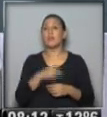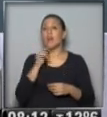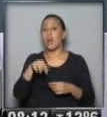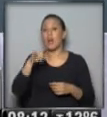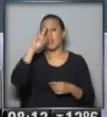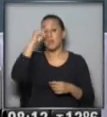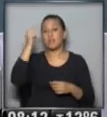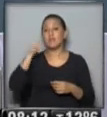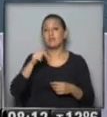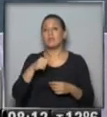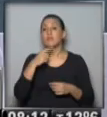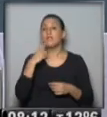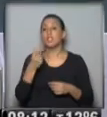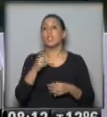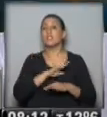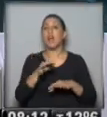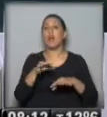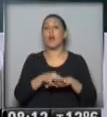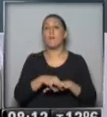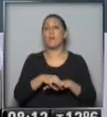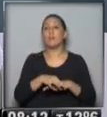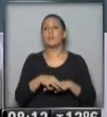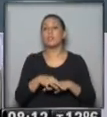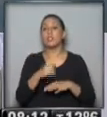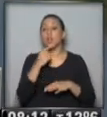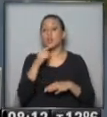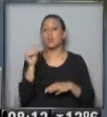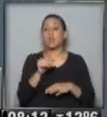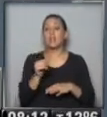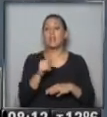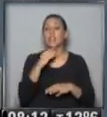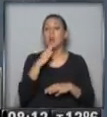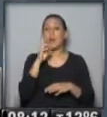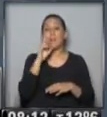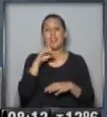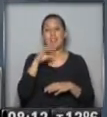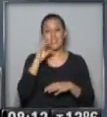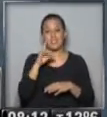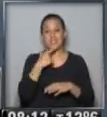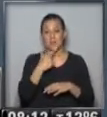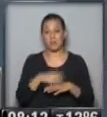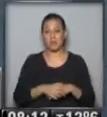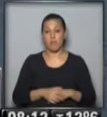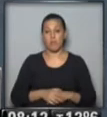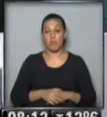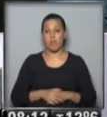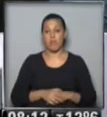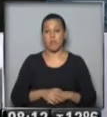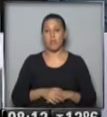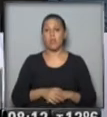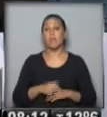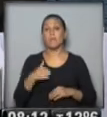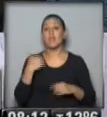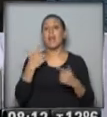independiente hoy en el que se asume un compromiso como lo va a hacer en minutos nada más miguel ángel brindisi los escuchó los estudiosos juan estamos atentos